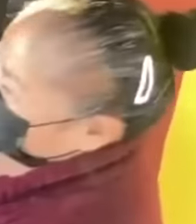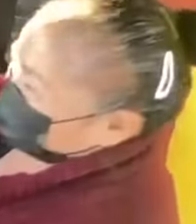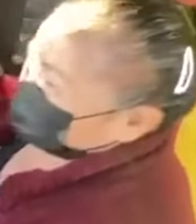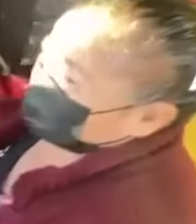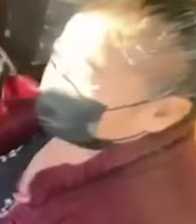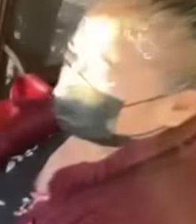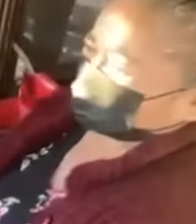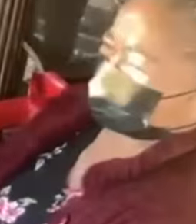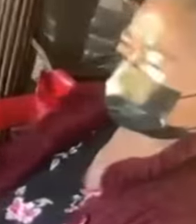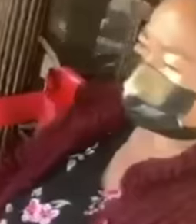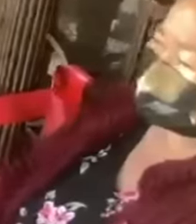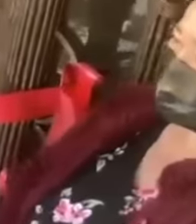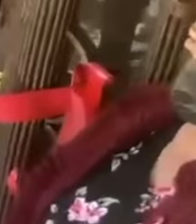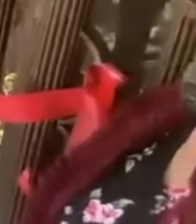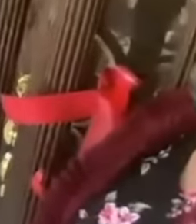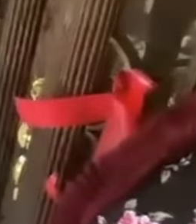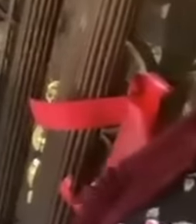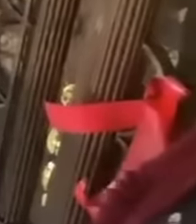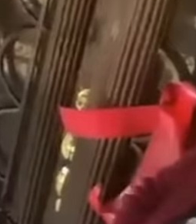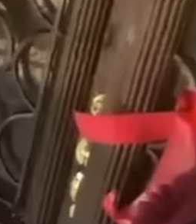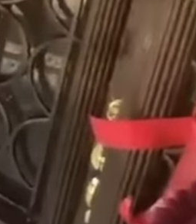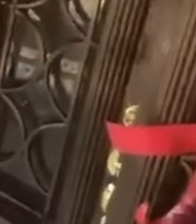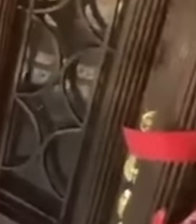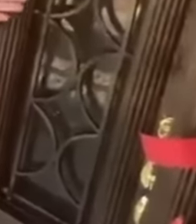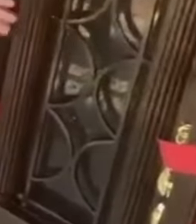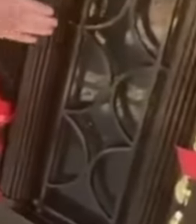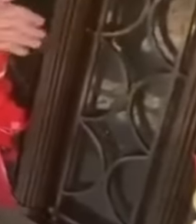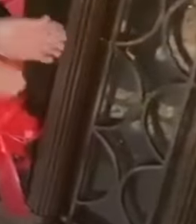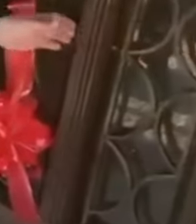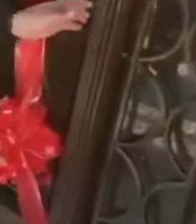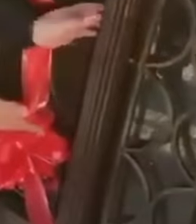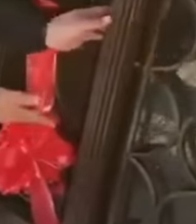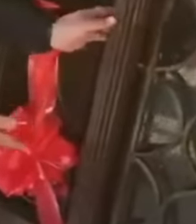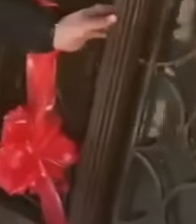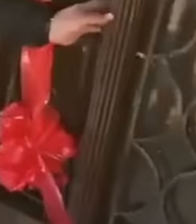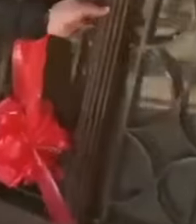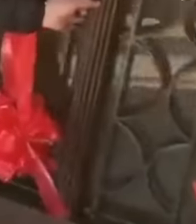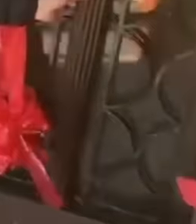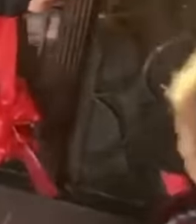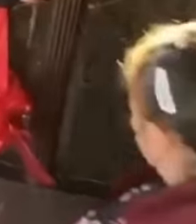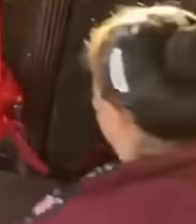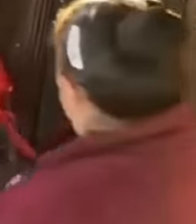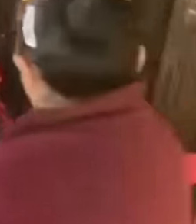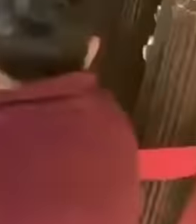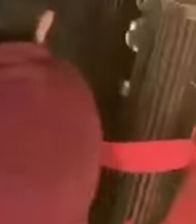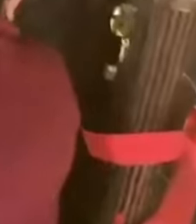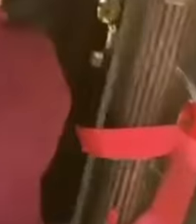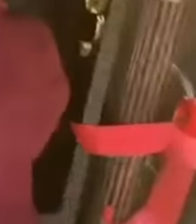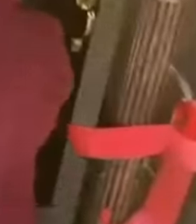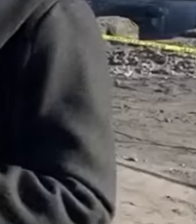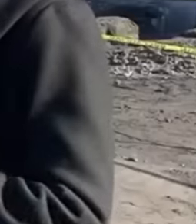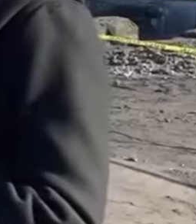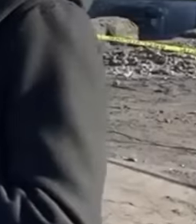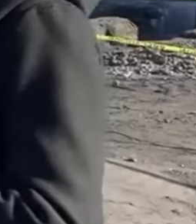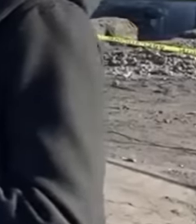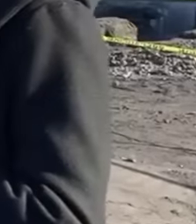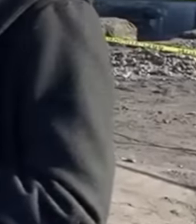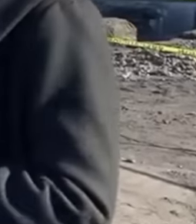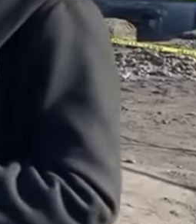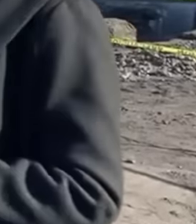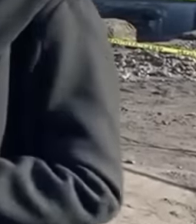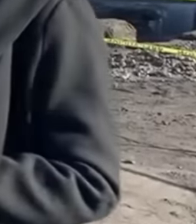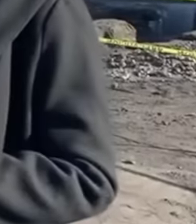comunidad, diferentes acciones que se realizarán para el mejoramiento urbano. Estamos avanzando y